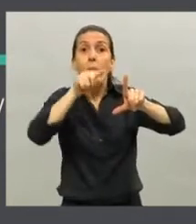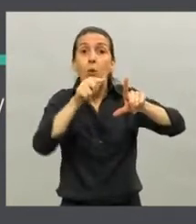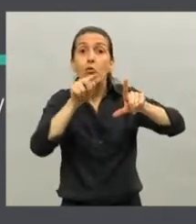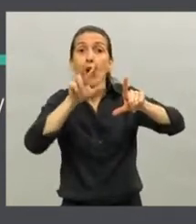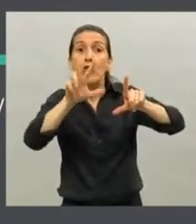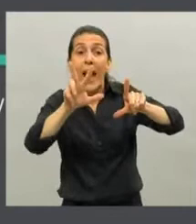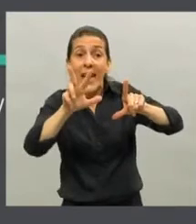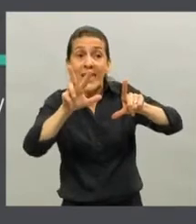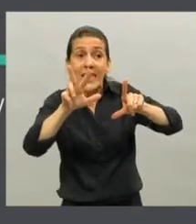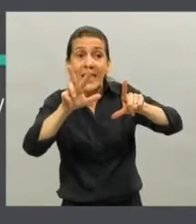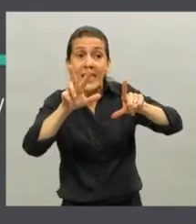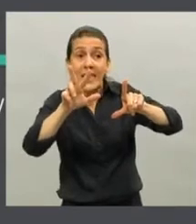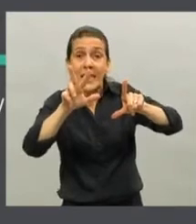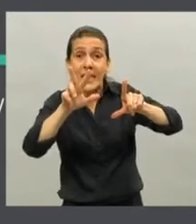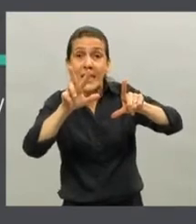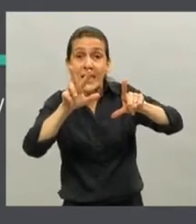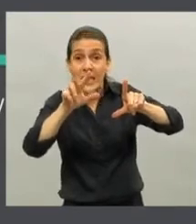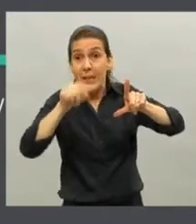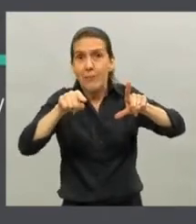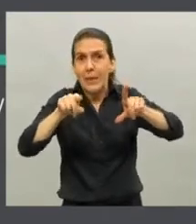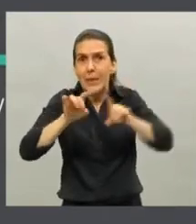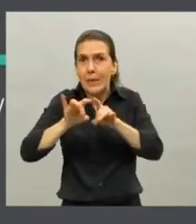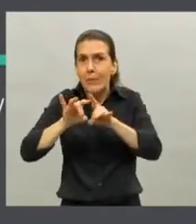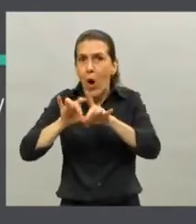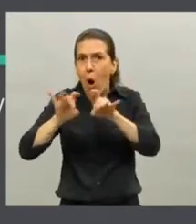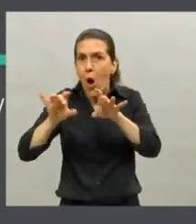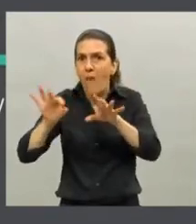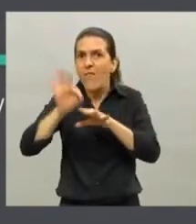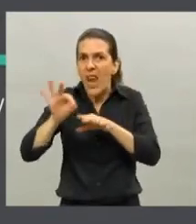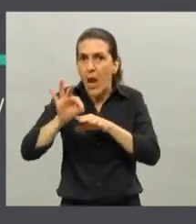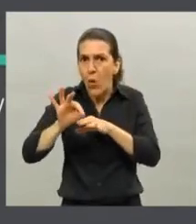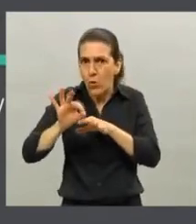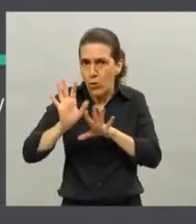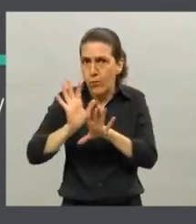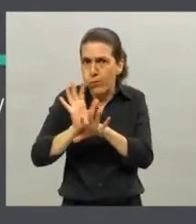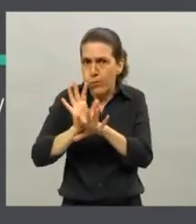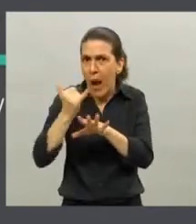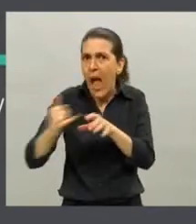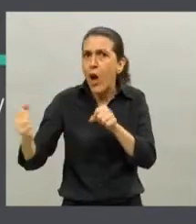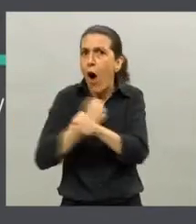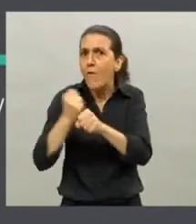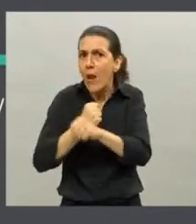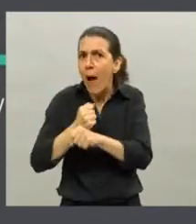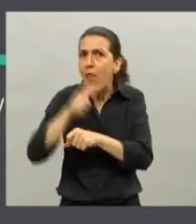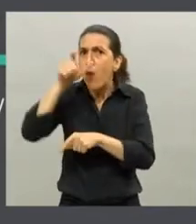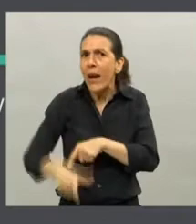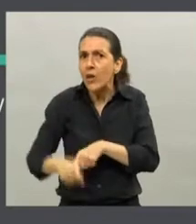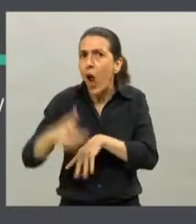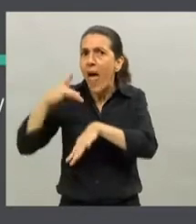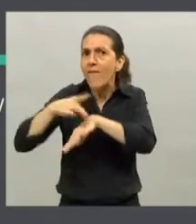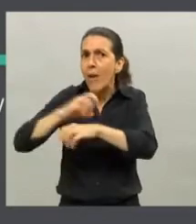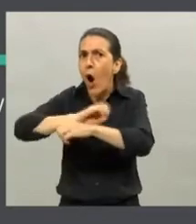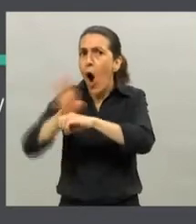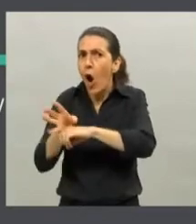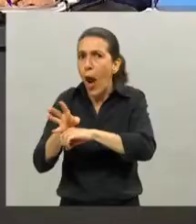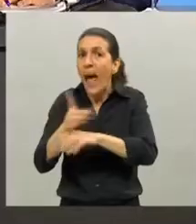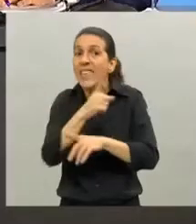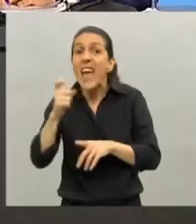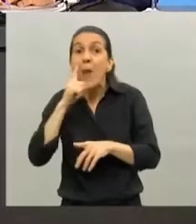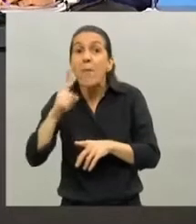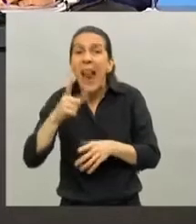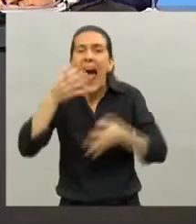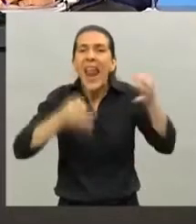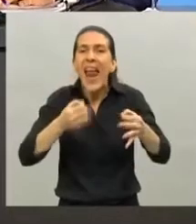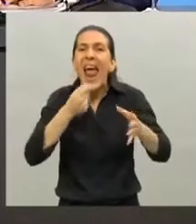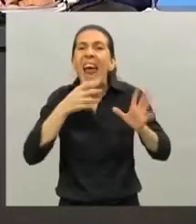tasa de incidencia de casos confirmados por cada 100.000 habitantes.